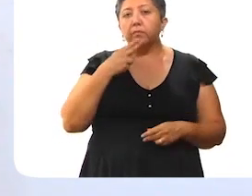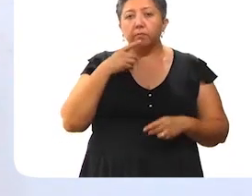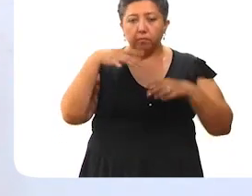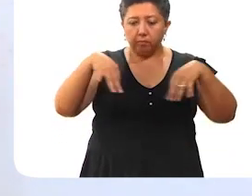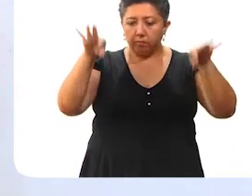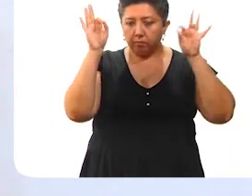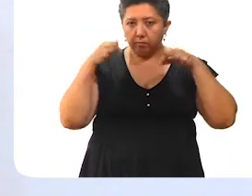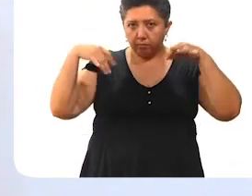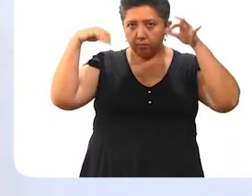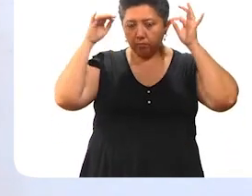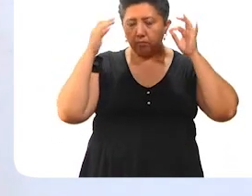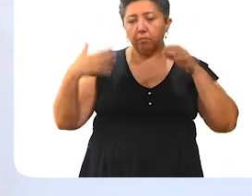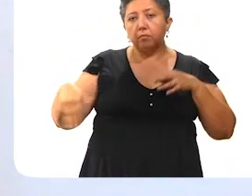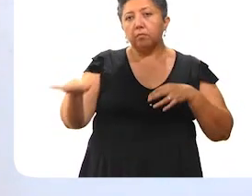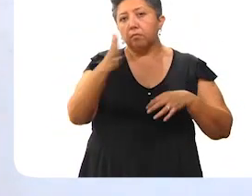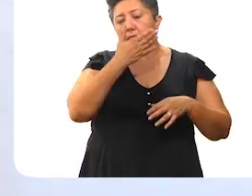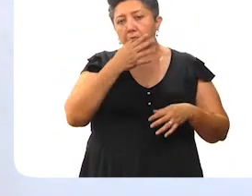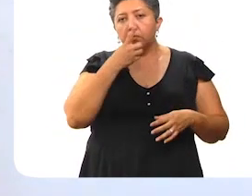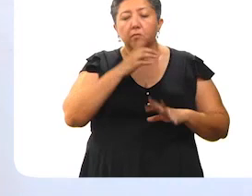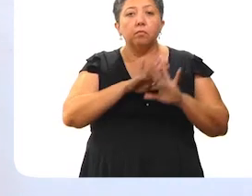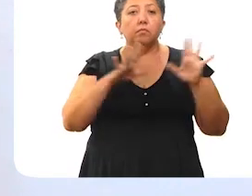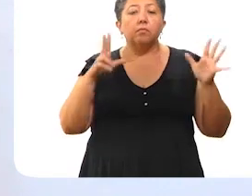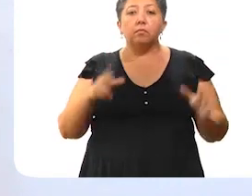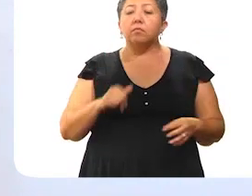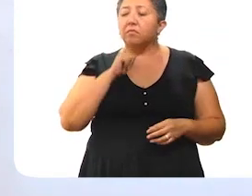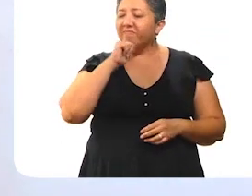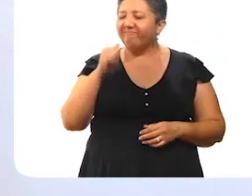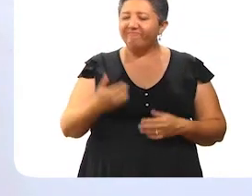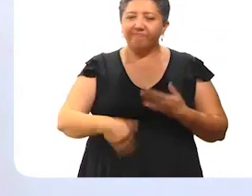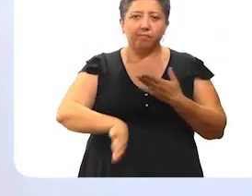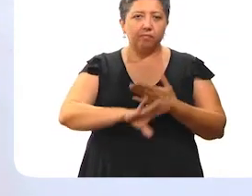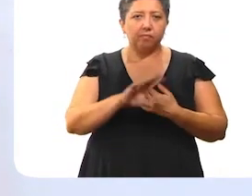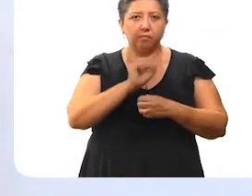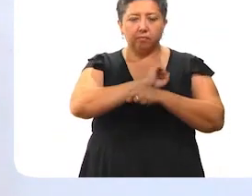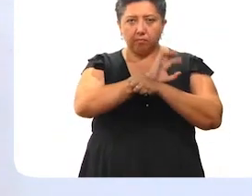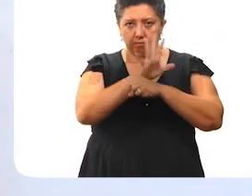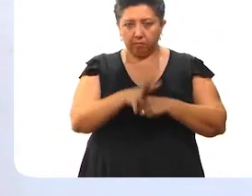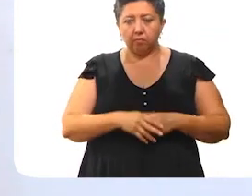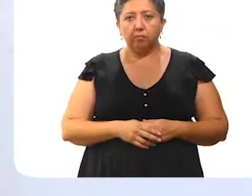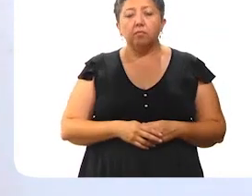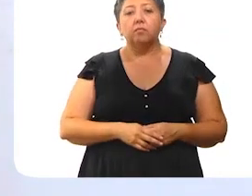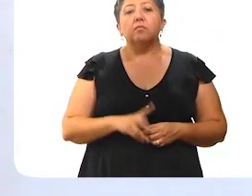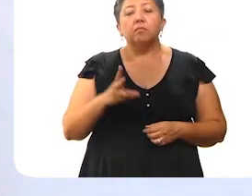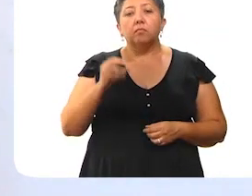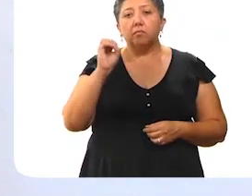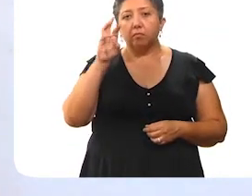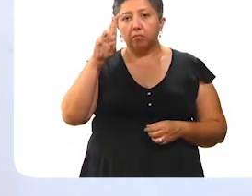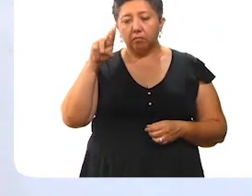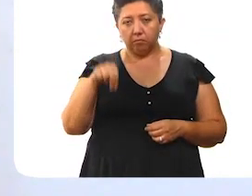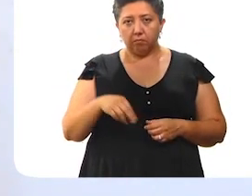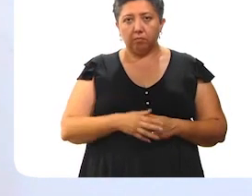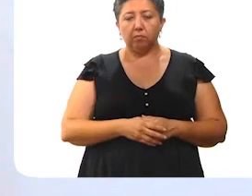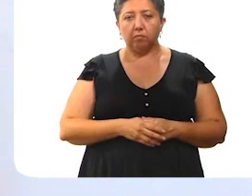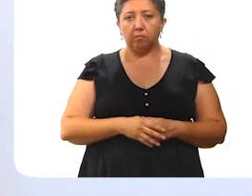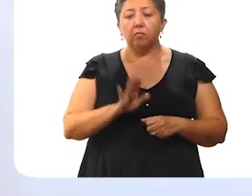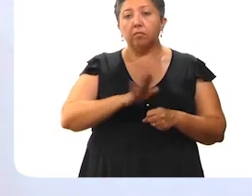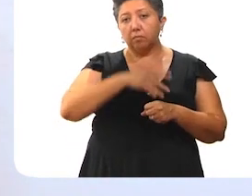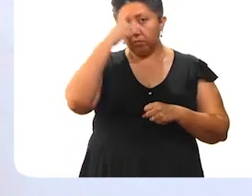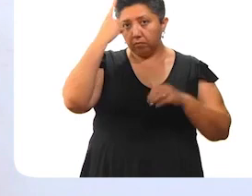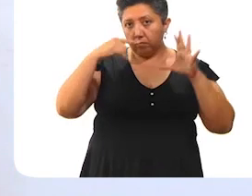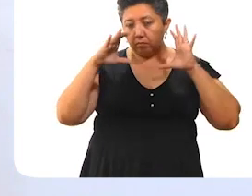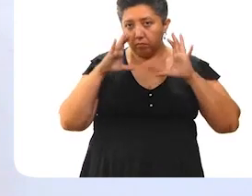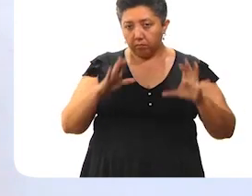uso de cubrebocas de tela o pañoletas, ya que está descrito que no brinda ninguna protección contra el COVID, incluida la variante Omicron. Por lo que